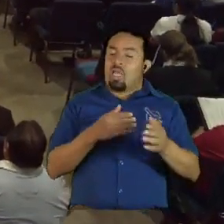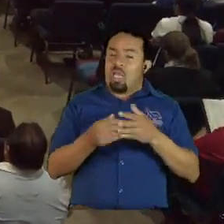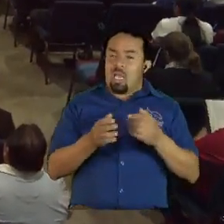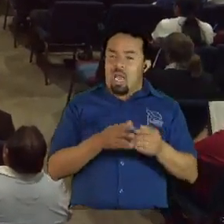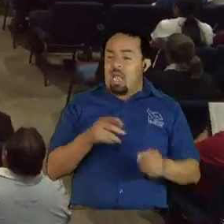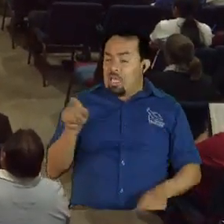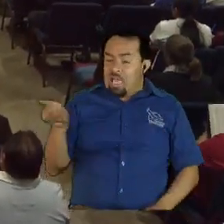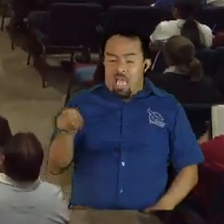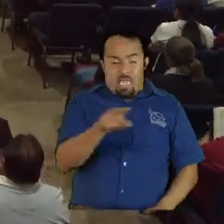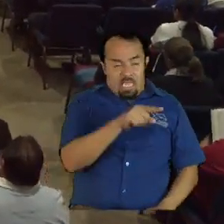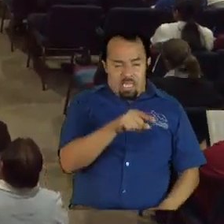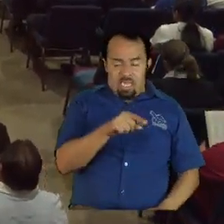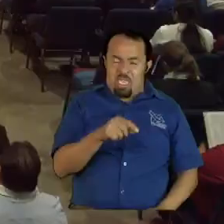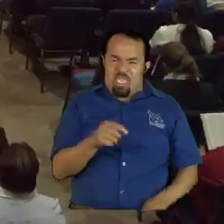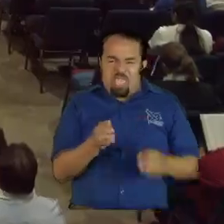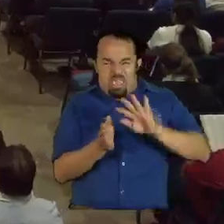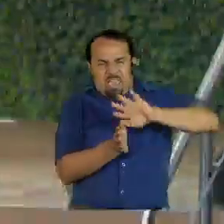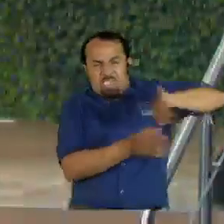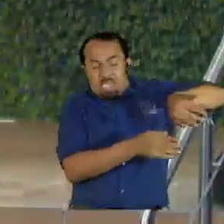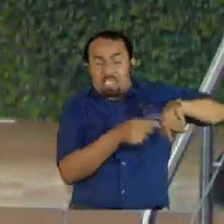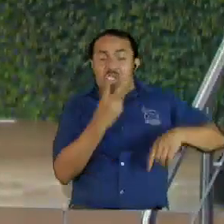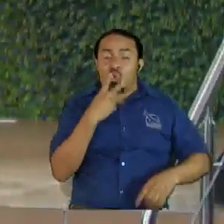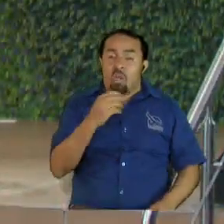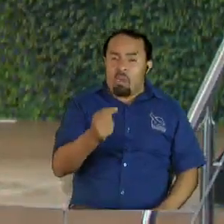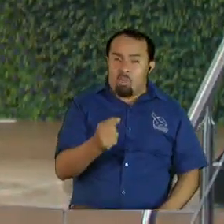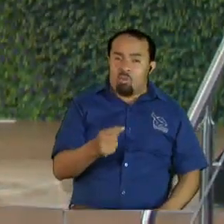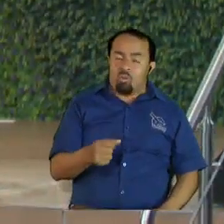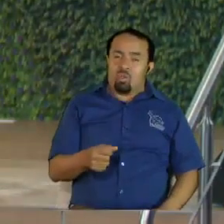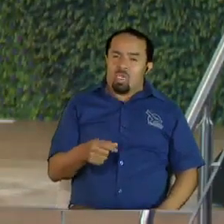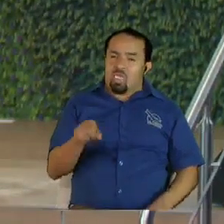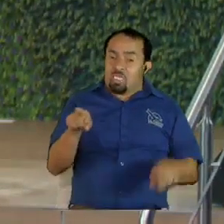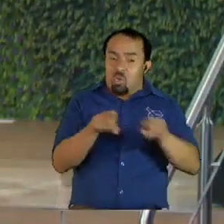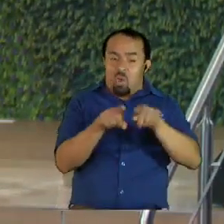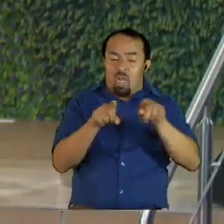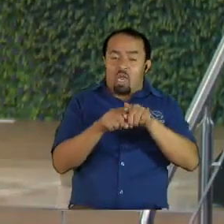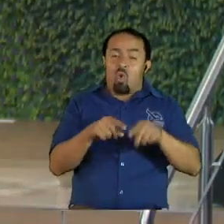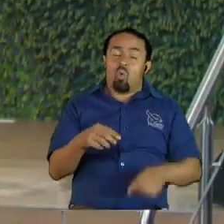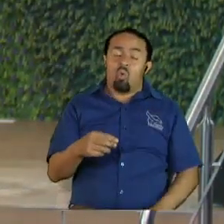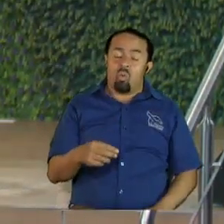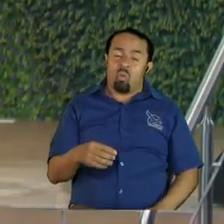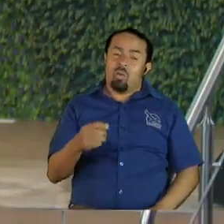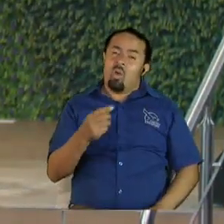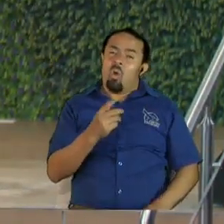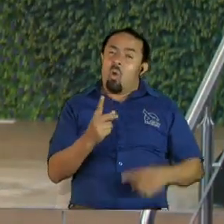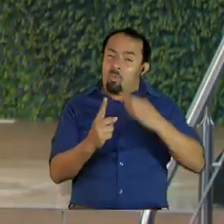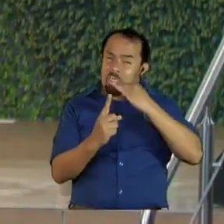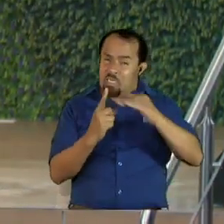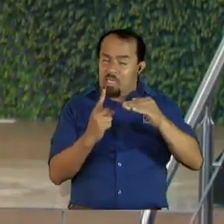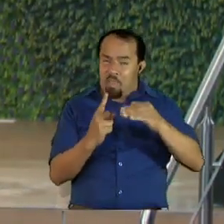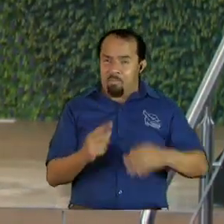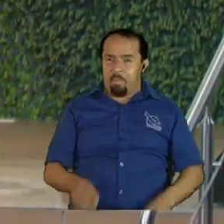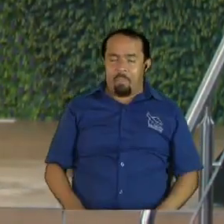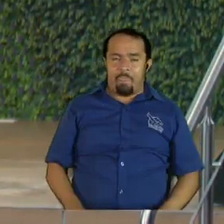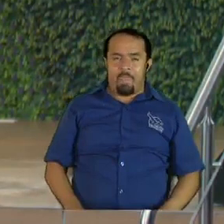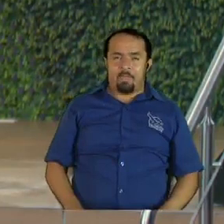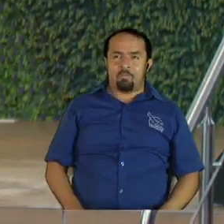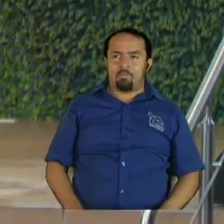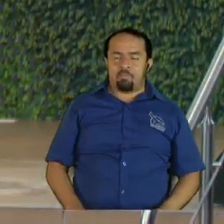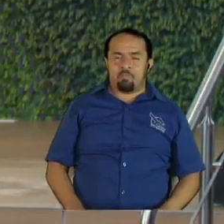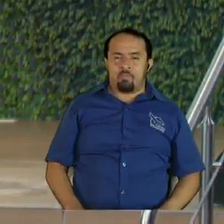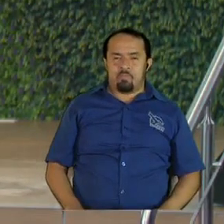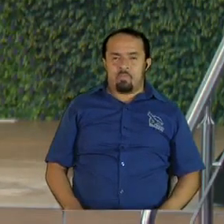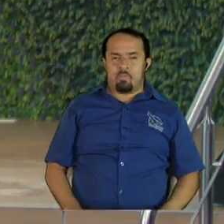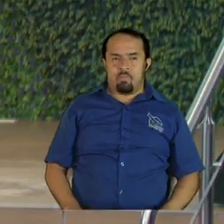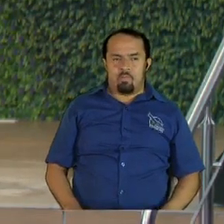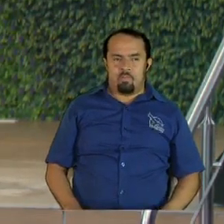no es necesario llegar a matar a alguien literalmente, sino solo odiarlo, solo aborrecerlo y ya eres